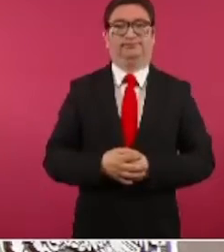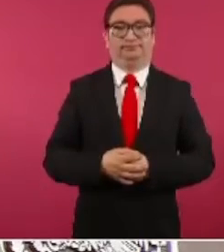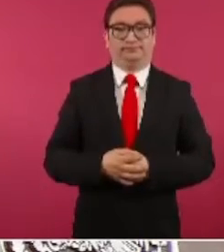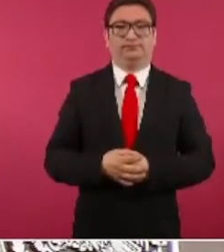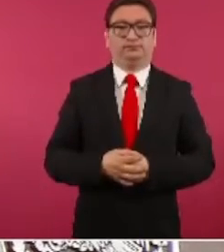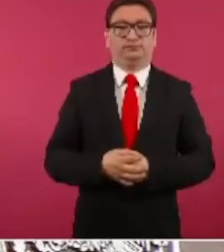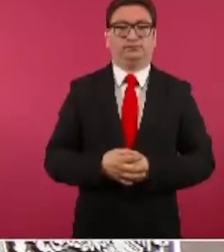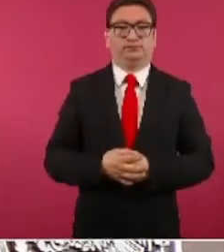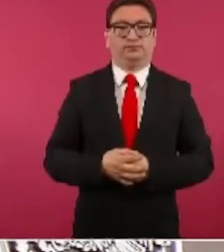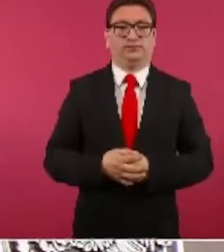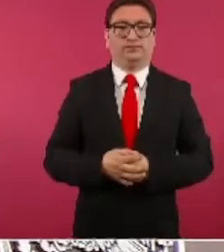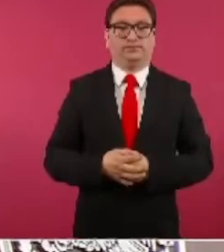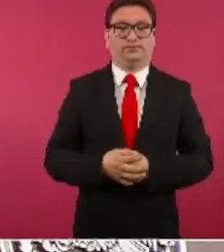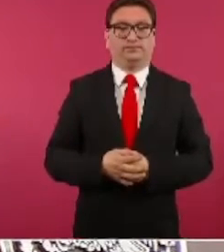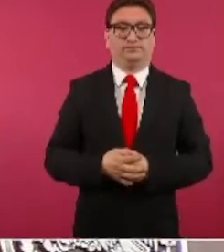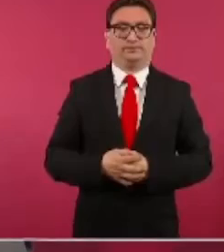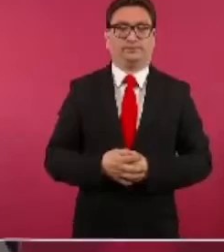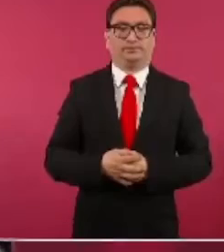tiene